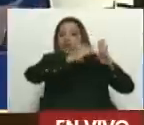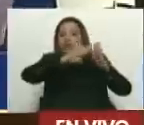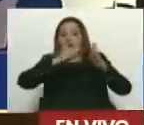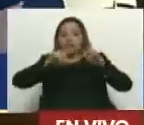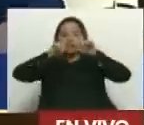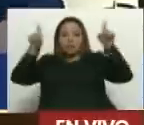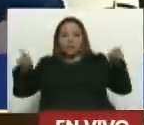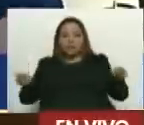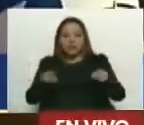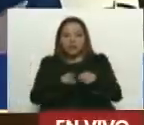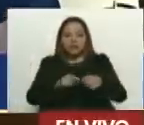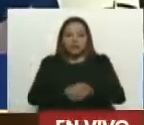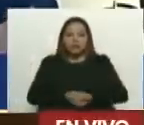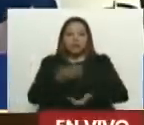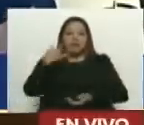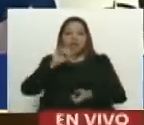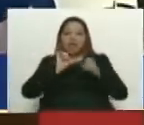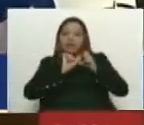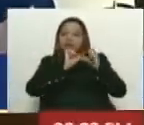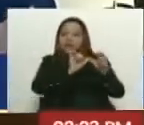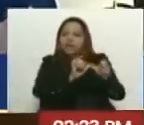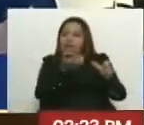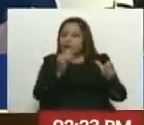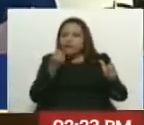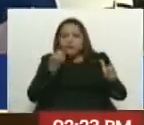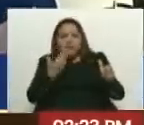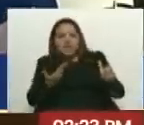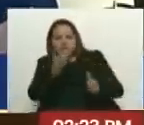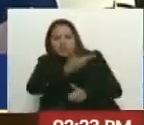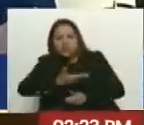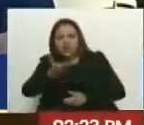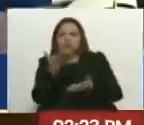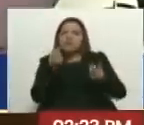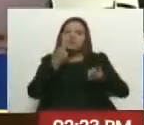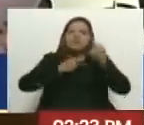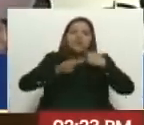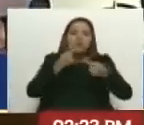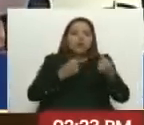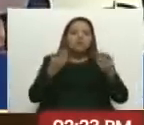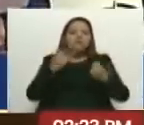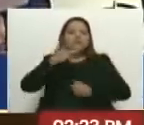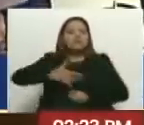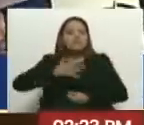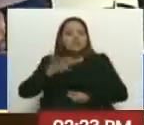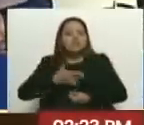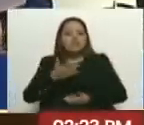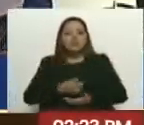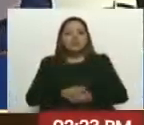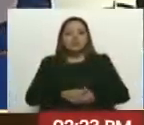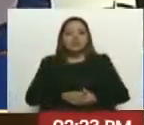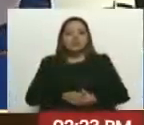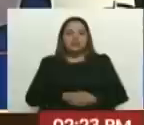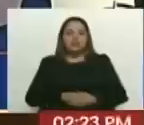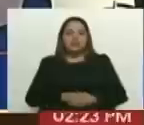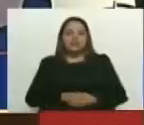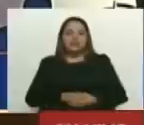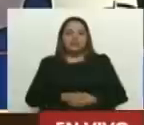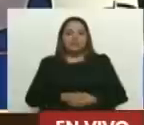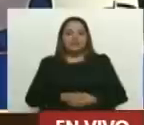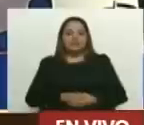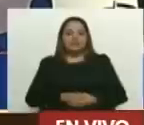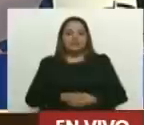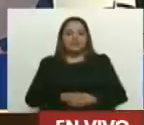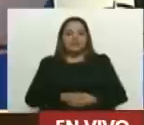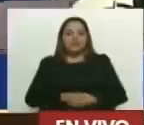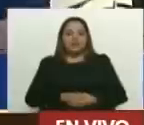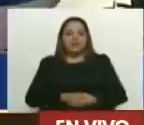mural, un mural que quedó sumamente hermoso, con mucho color, con mucho sentimiento. Y no solamente los